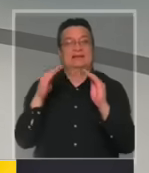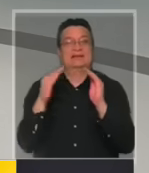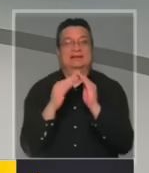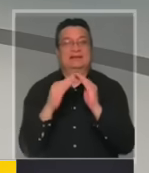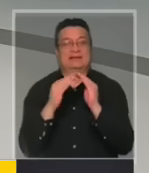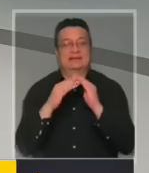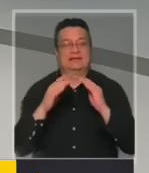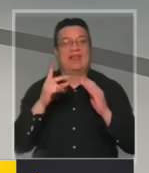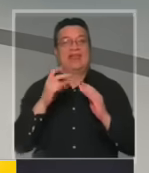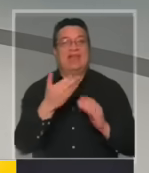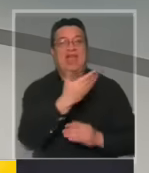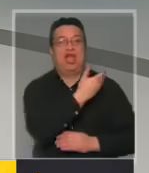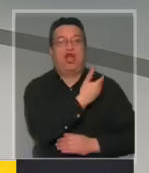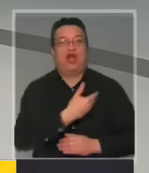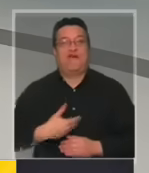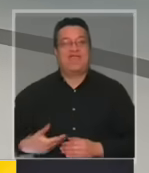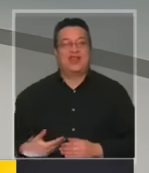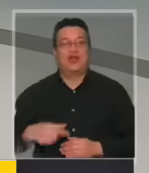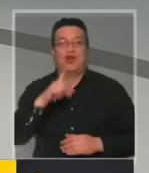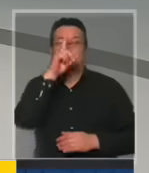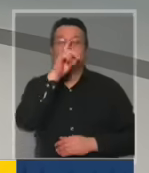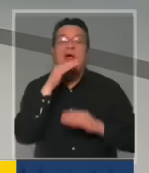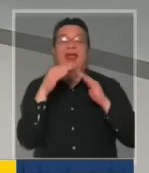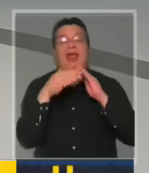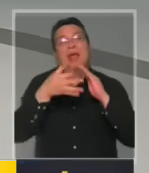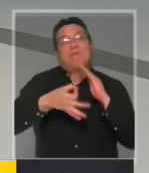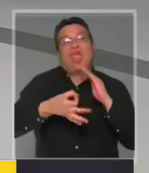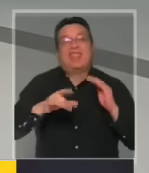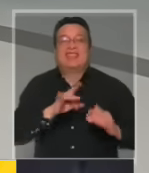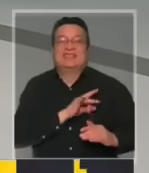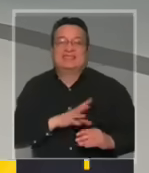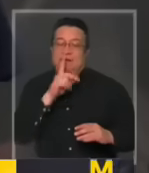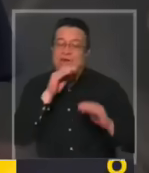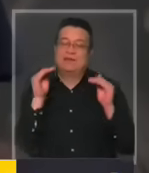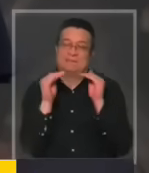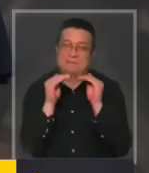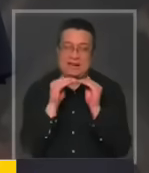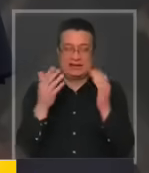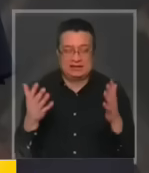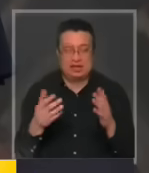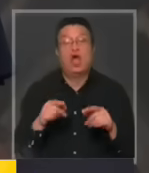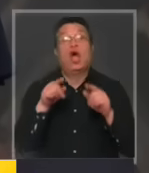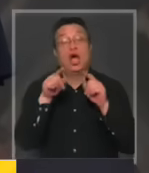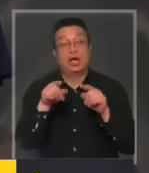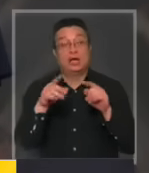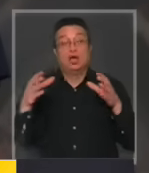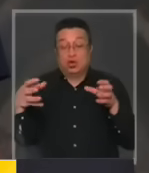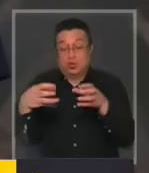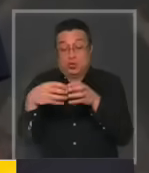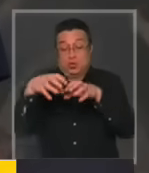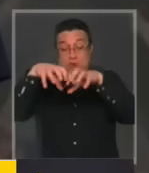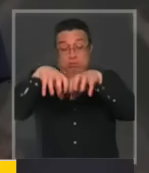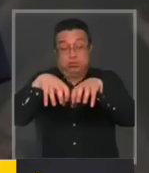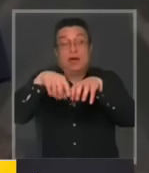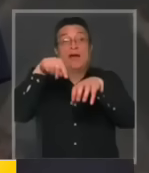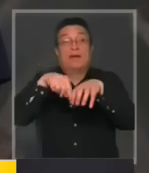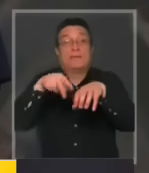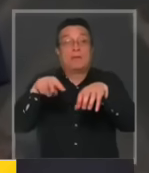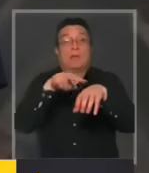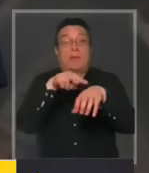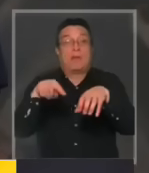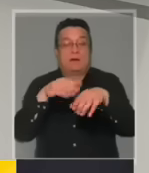Entonces, llama la atención porque estaban golpeando esta parte si el poder político estaba al otro lado. Como sea, se unen y por lo tanto ahí se produce una